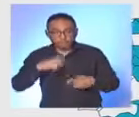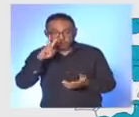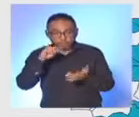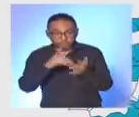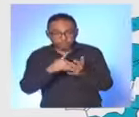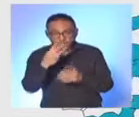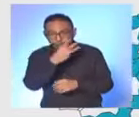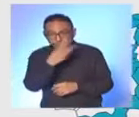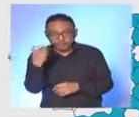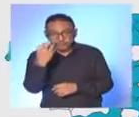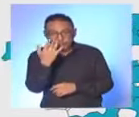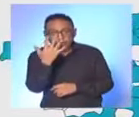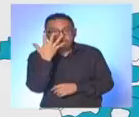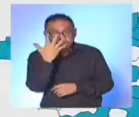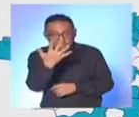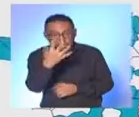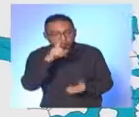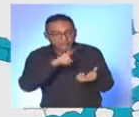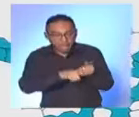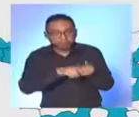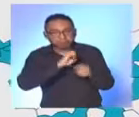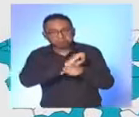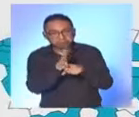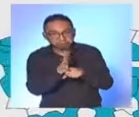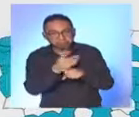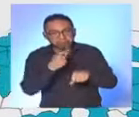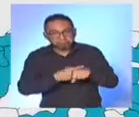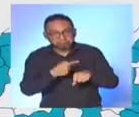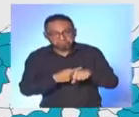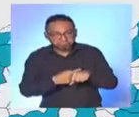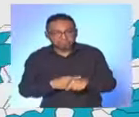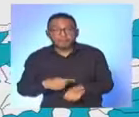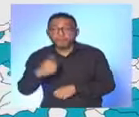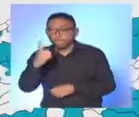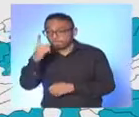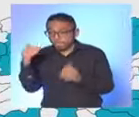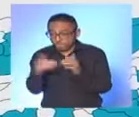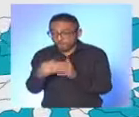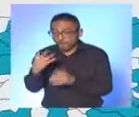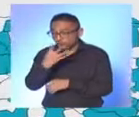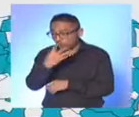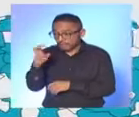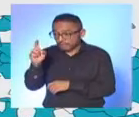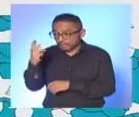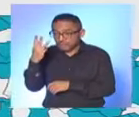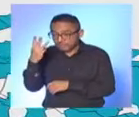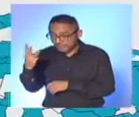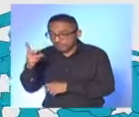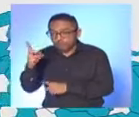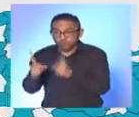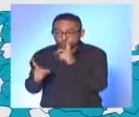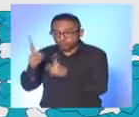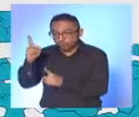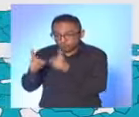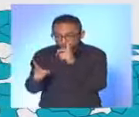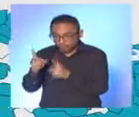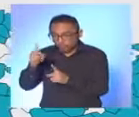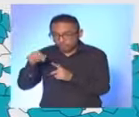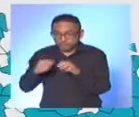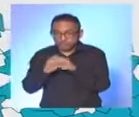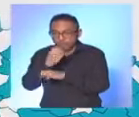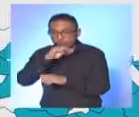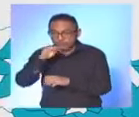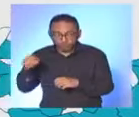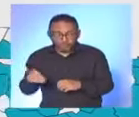2,355 casos confirmados al día de hoy, 1,433 casos sospechosos en el Estado de Michoacán,